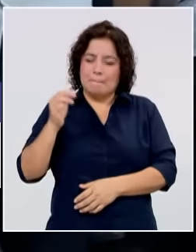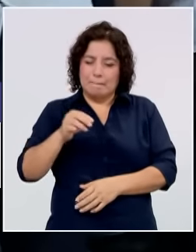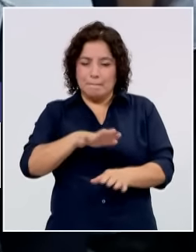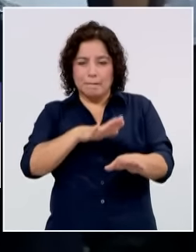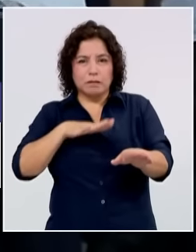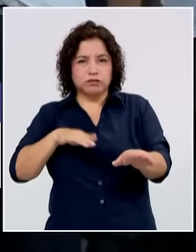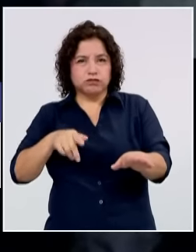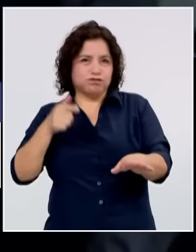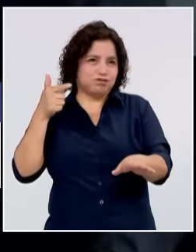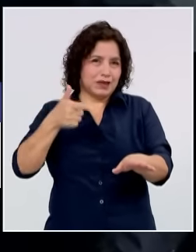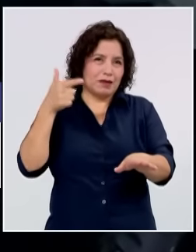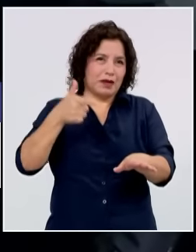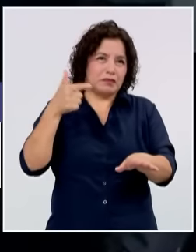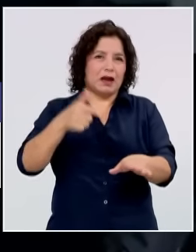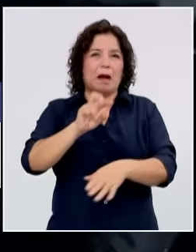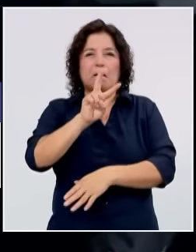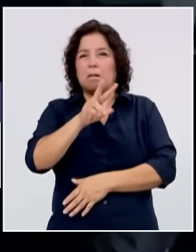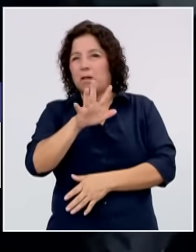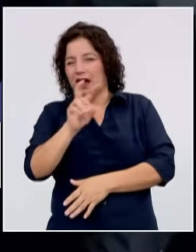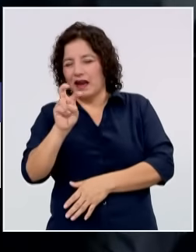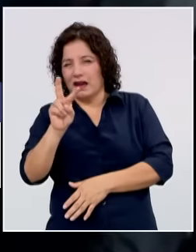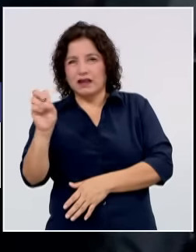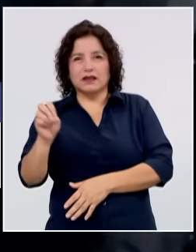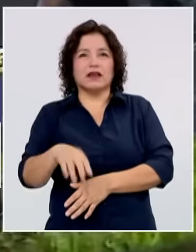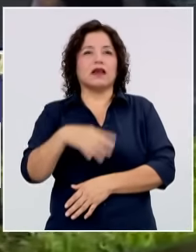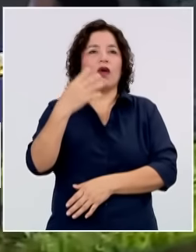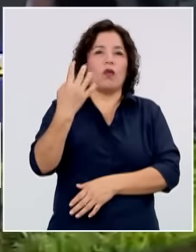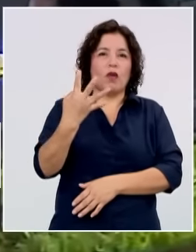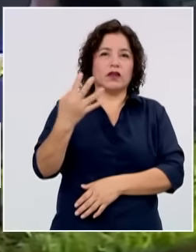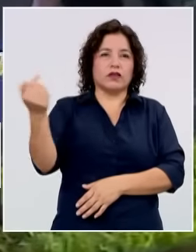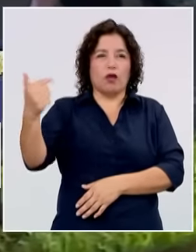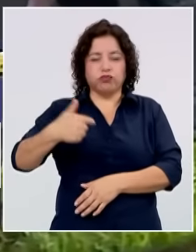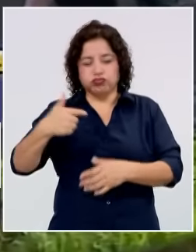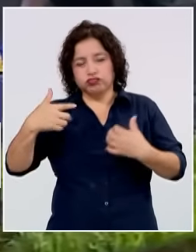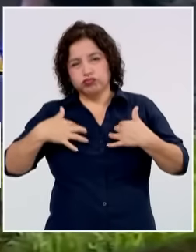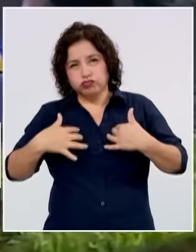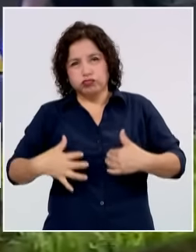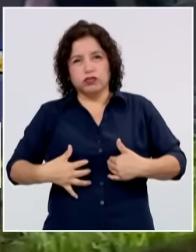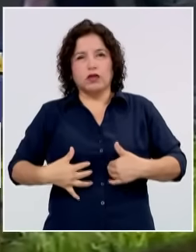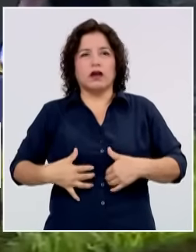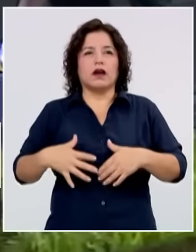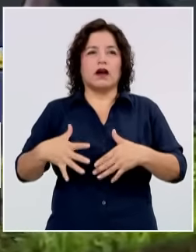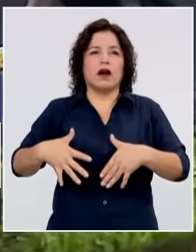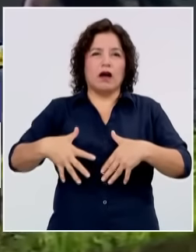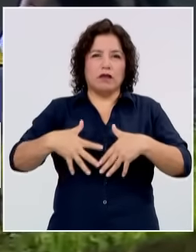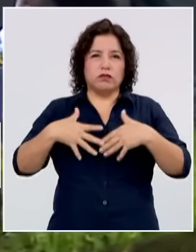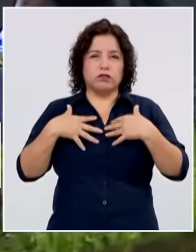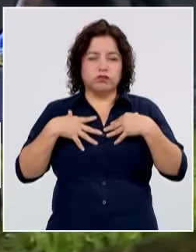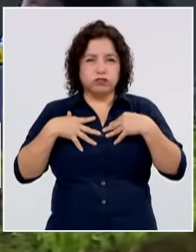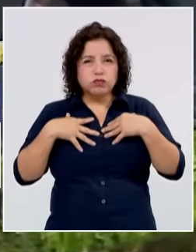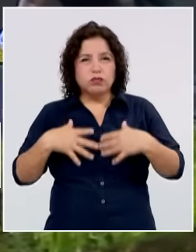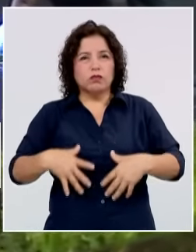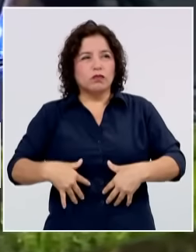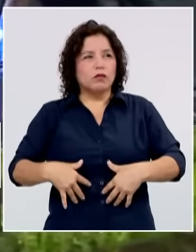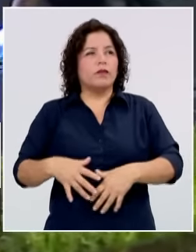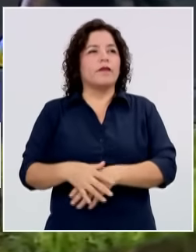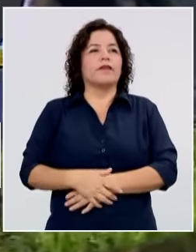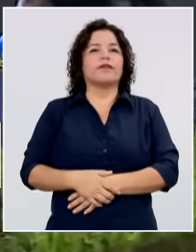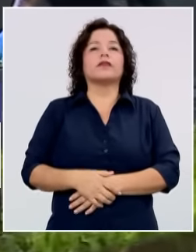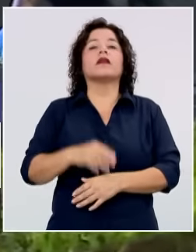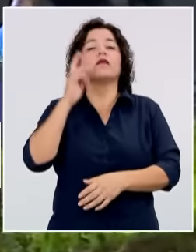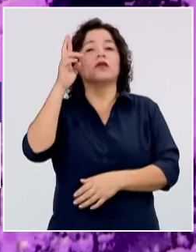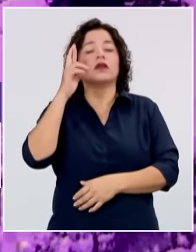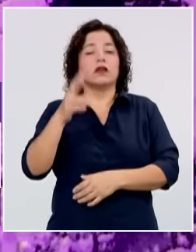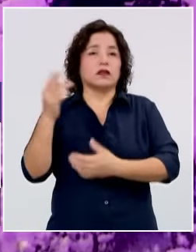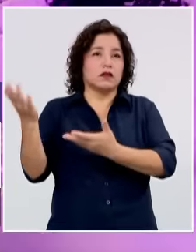logran impactar contra este sujeto exactamente en la pelvis y en el tórax es por esa razón es que es